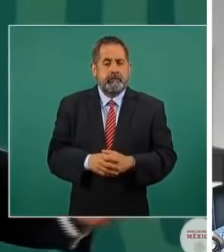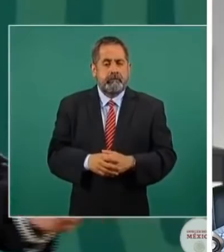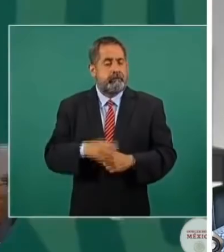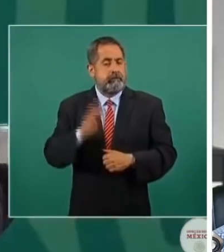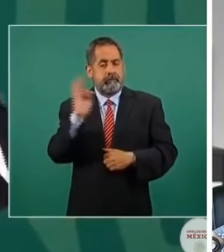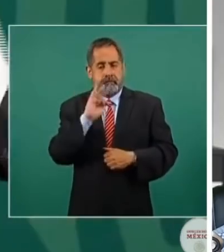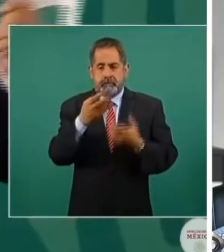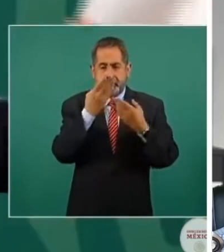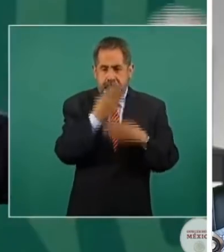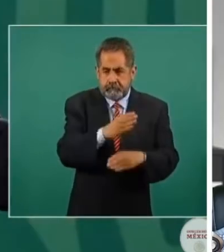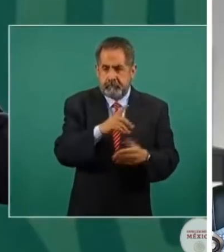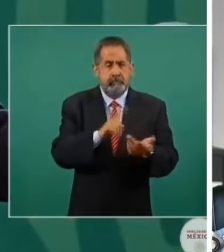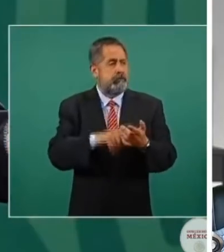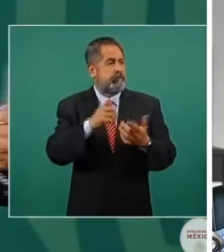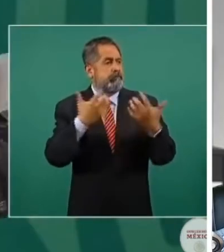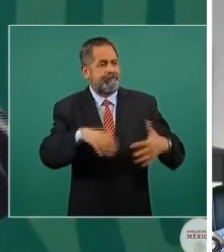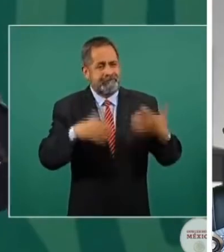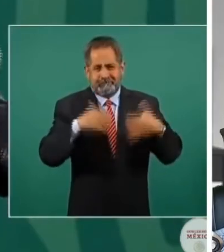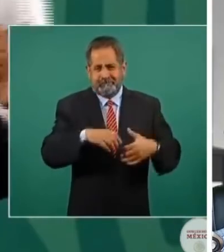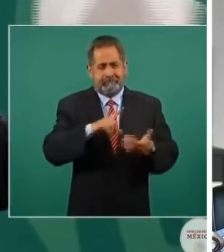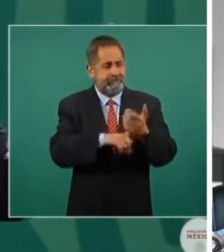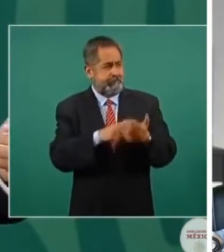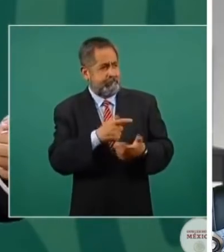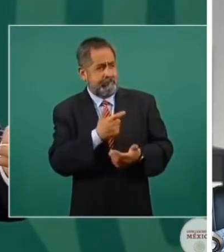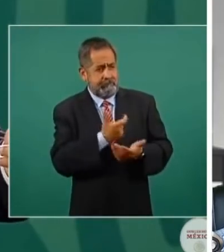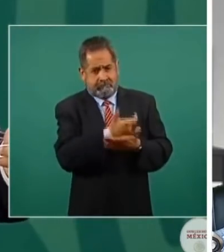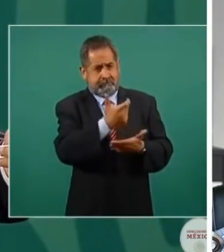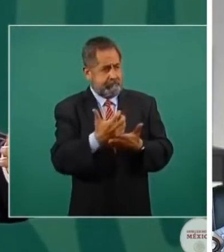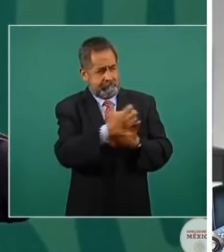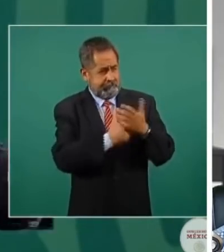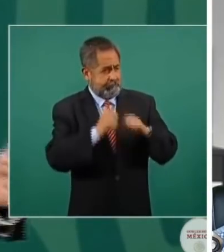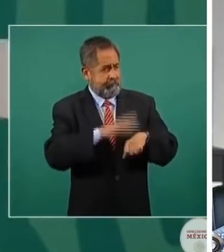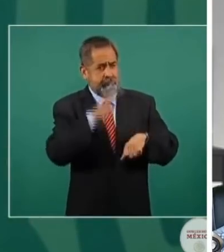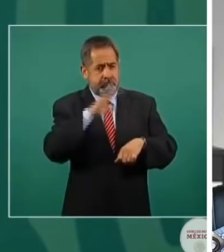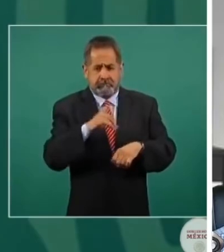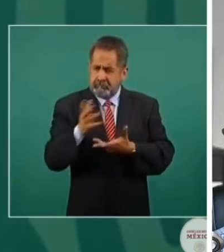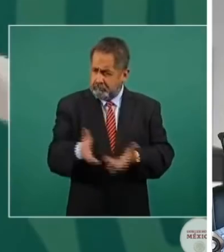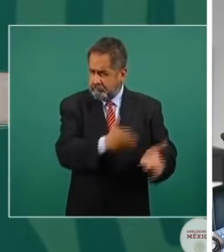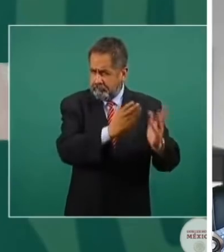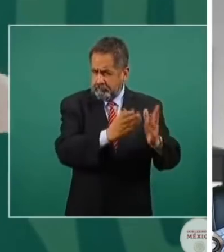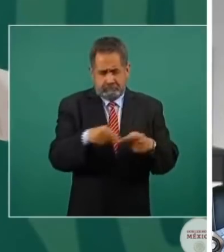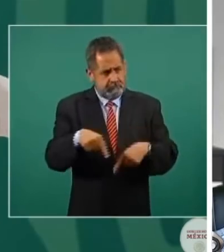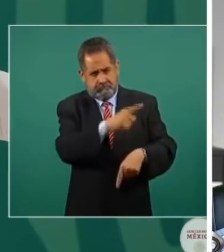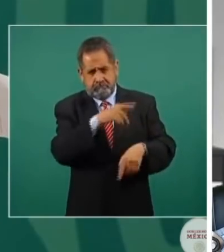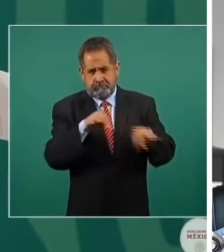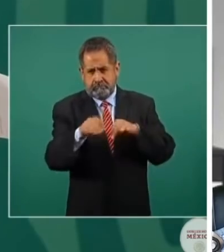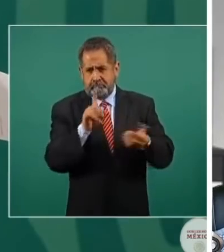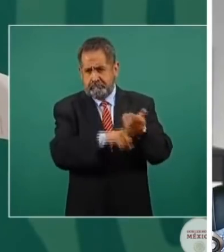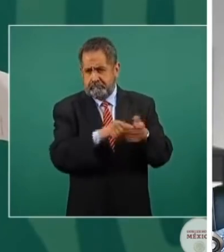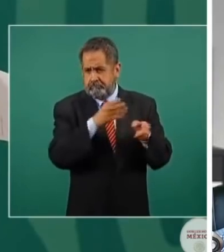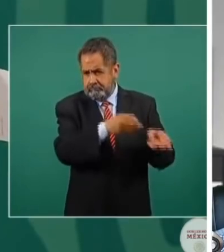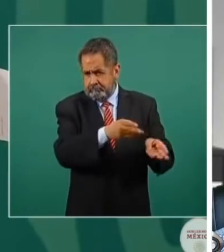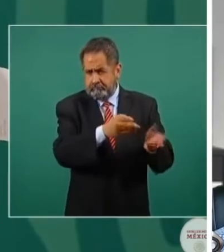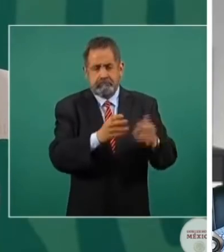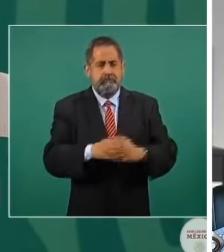futuro y muchas cosas más que el presidente ha modificado. Una de ellos, amigos y amigas, hoy la